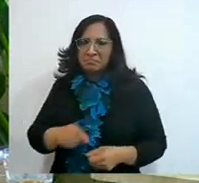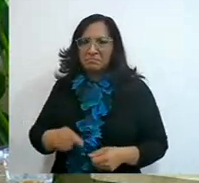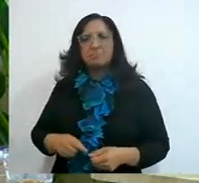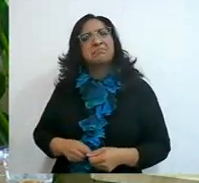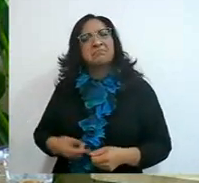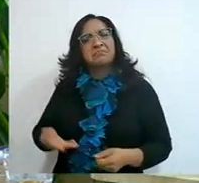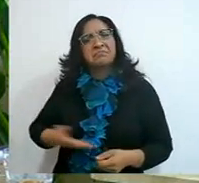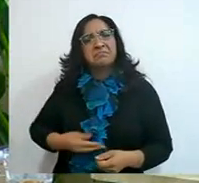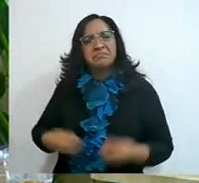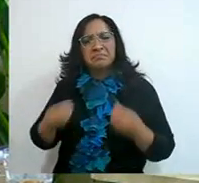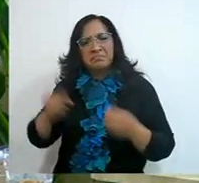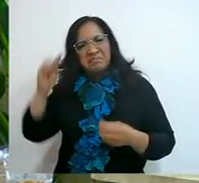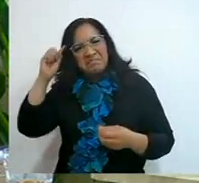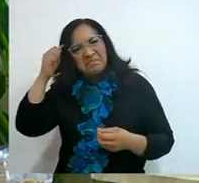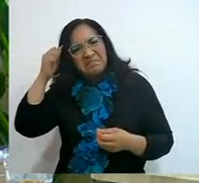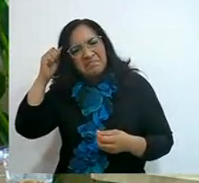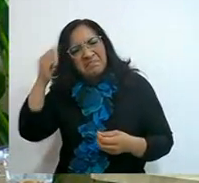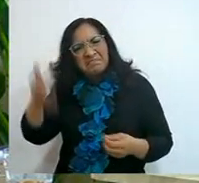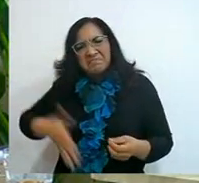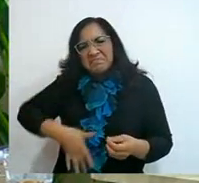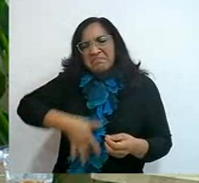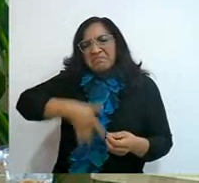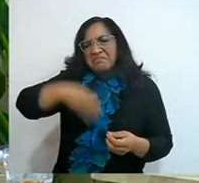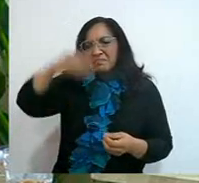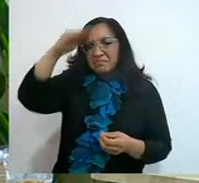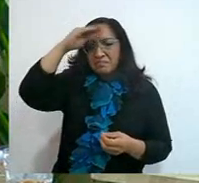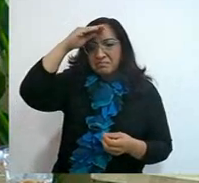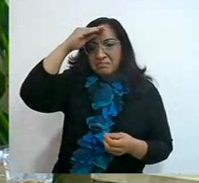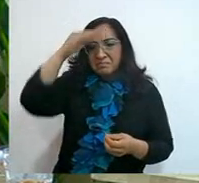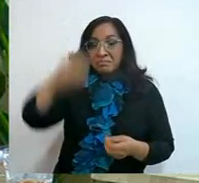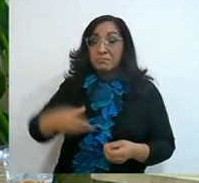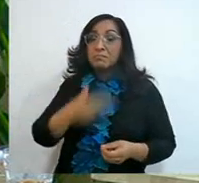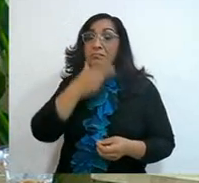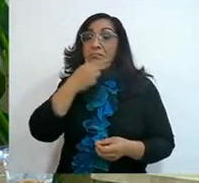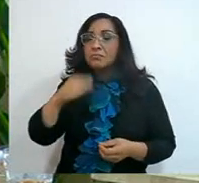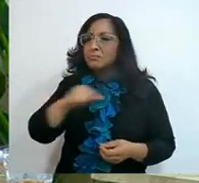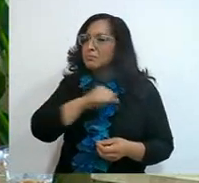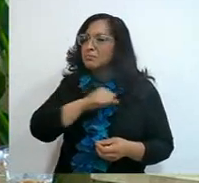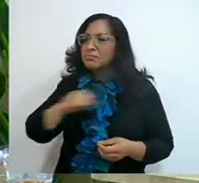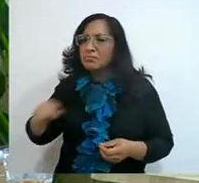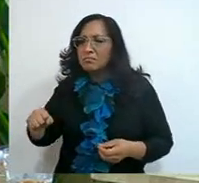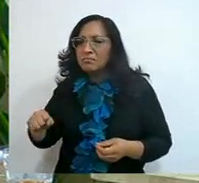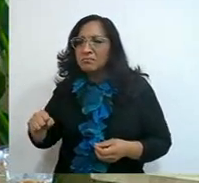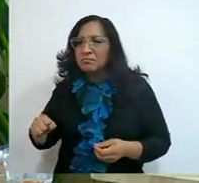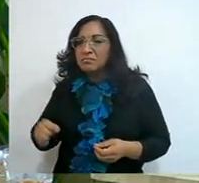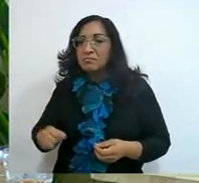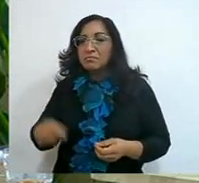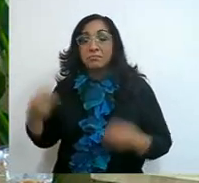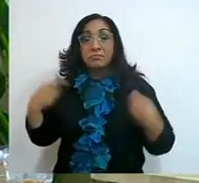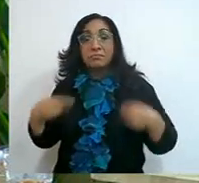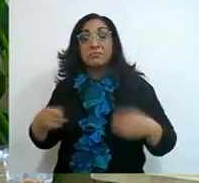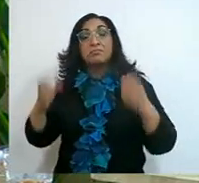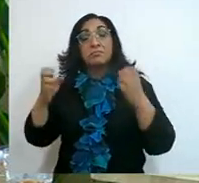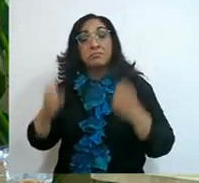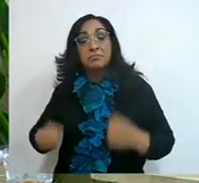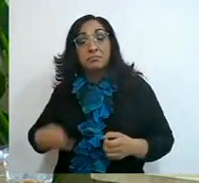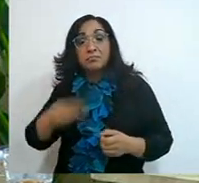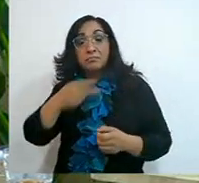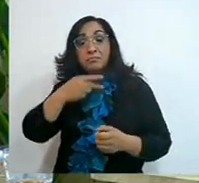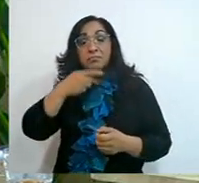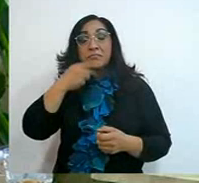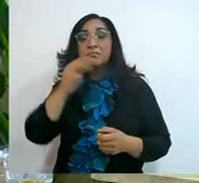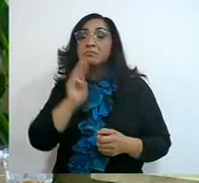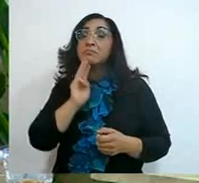amargada, y si le llama a Dios perverso, es un maldecido por Dios. Es lo que a